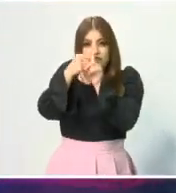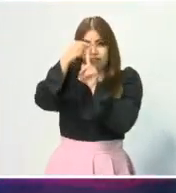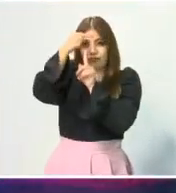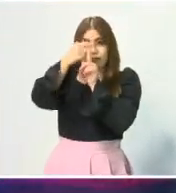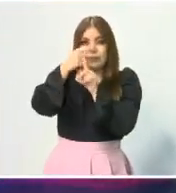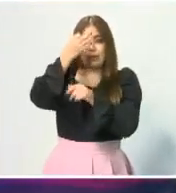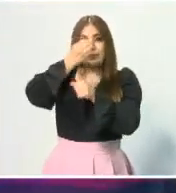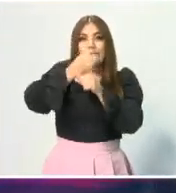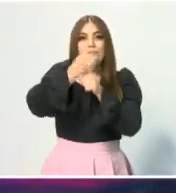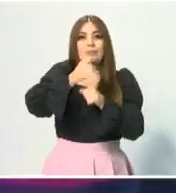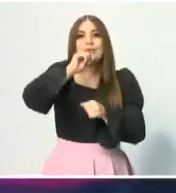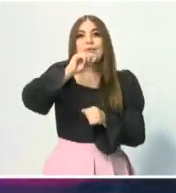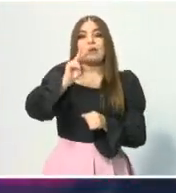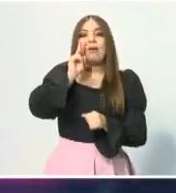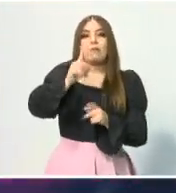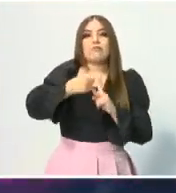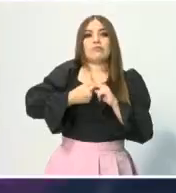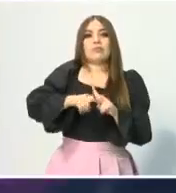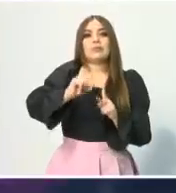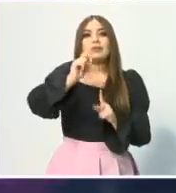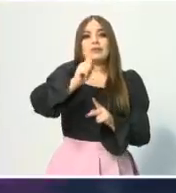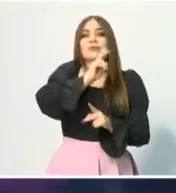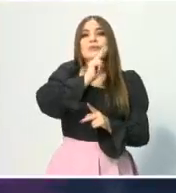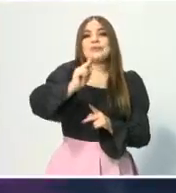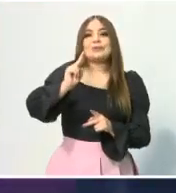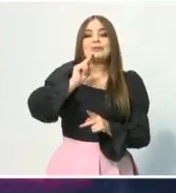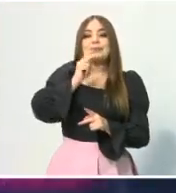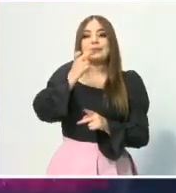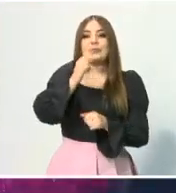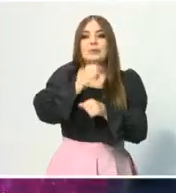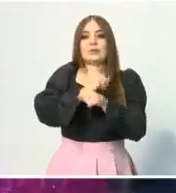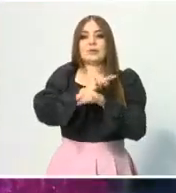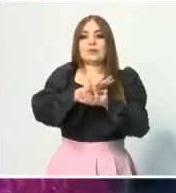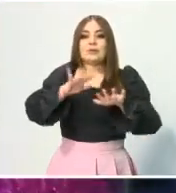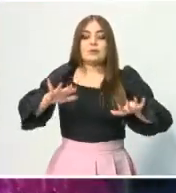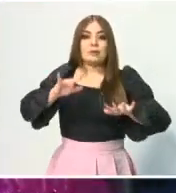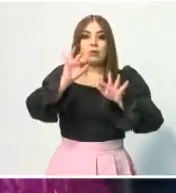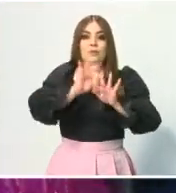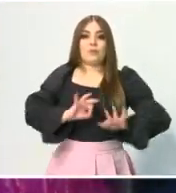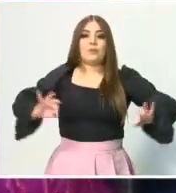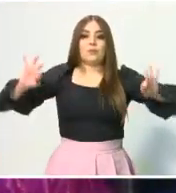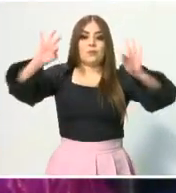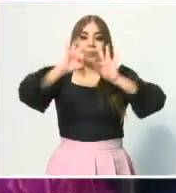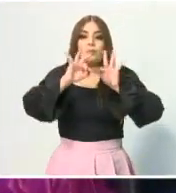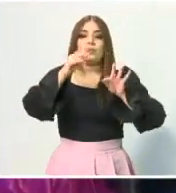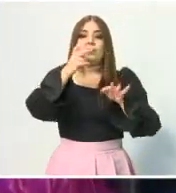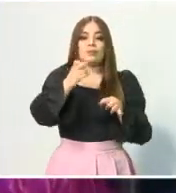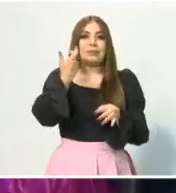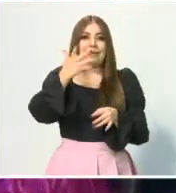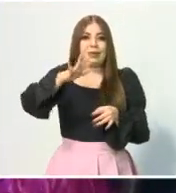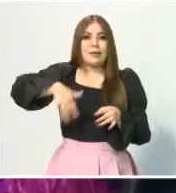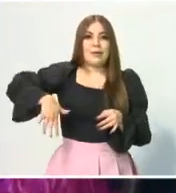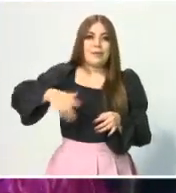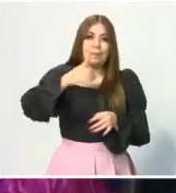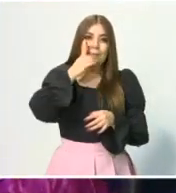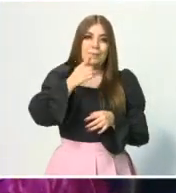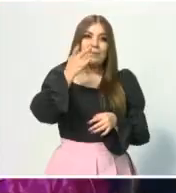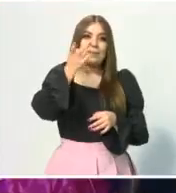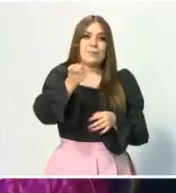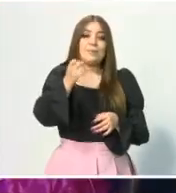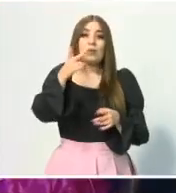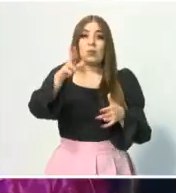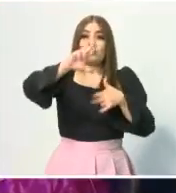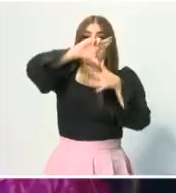actual y también vamos a iniciar el reporte con información muy importante. Le adelantaba en el titular el